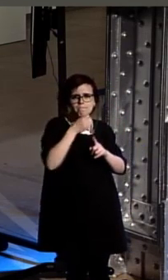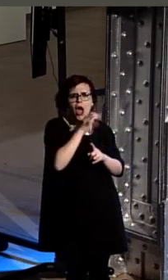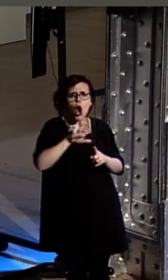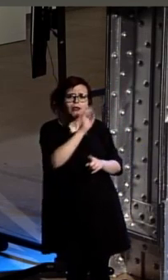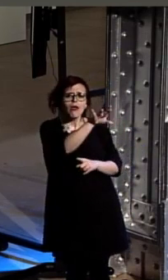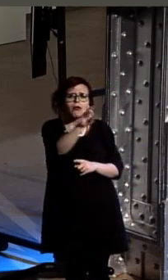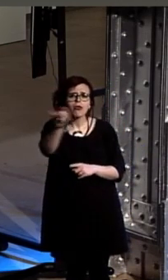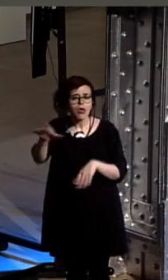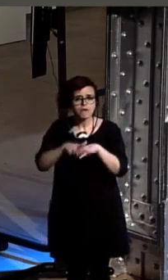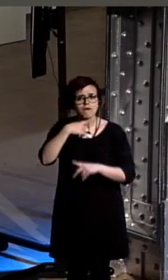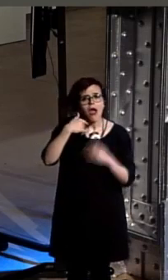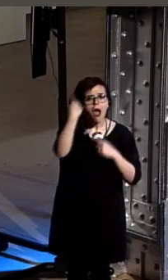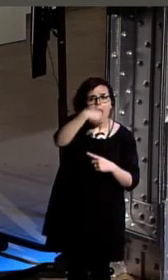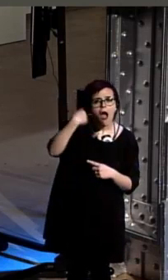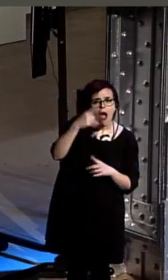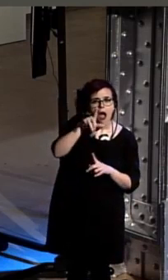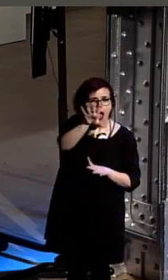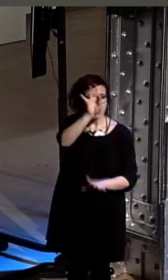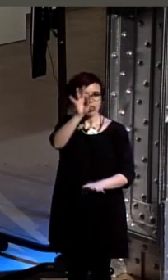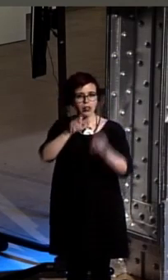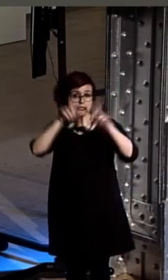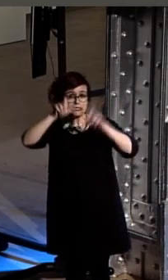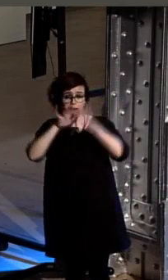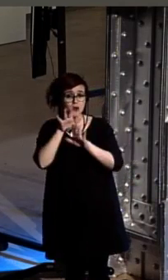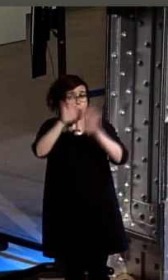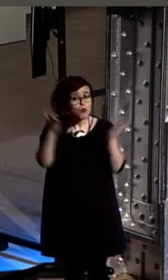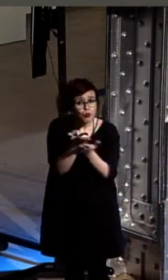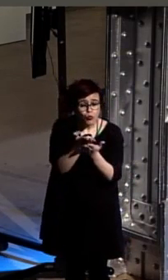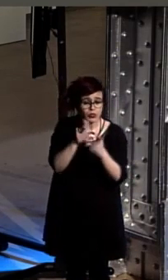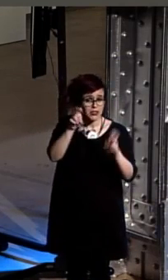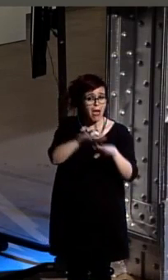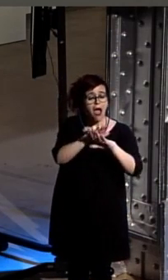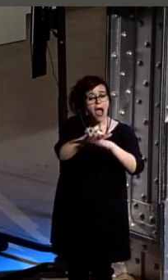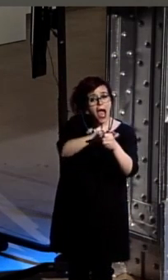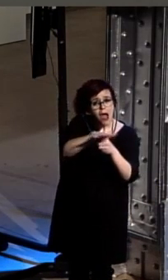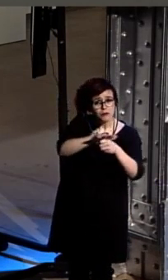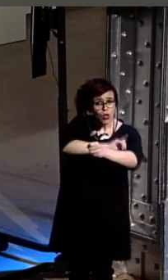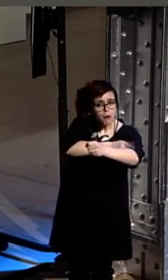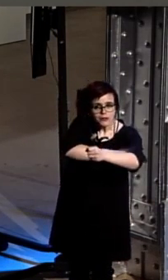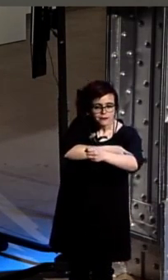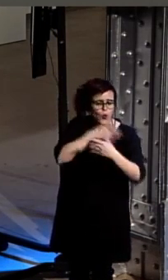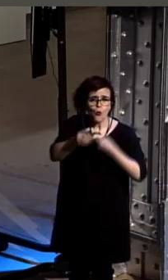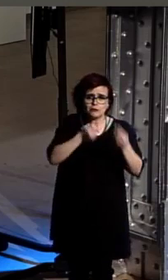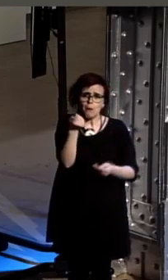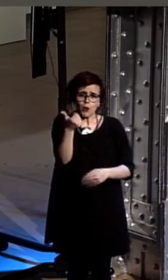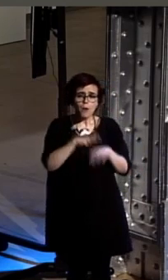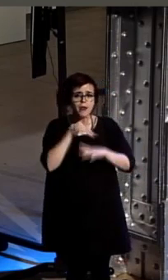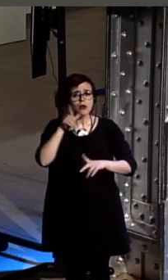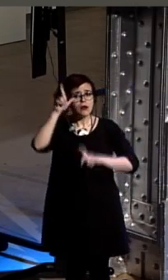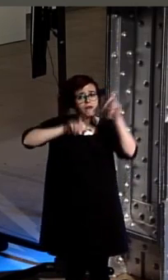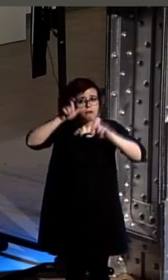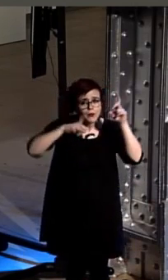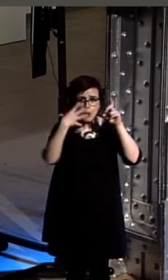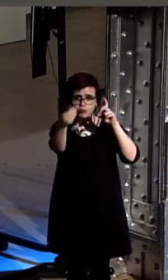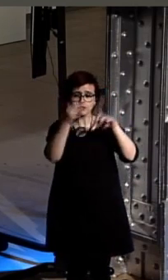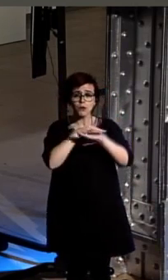veces no están utilizadas demasiado en el mundo de los deportes. Yo sé que el de codificación facial se está utilizando